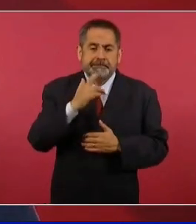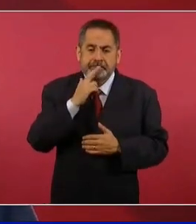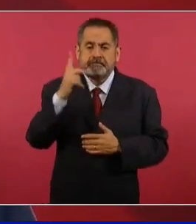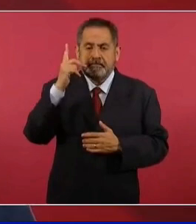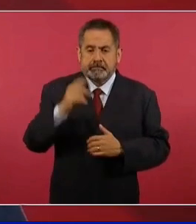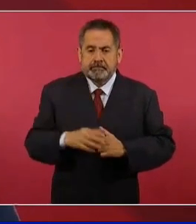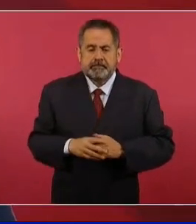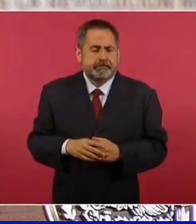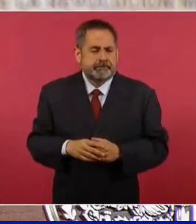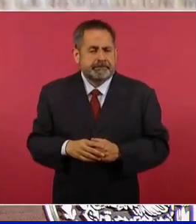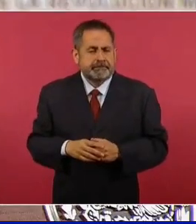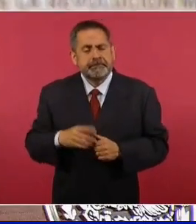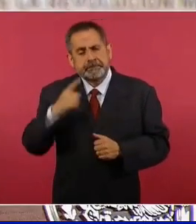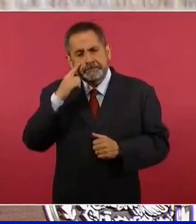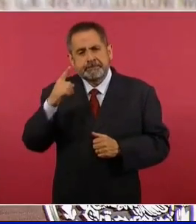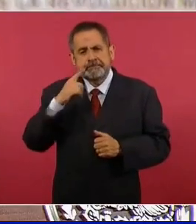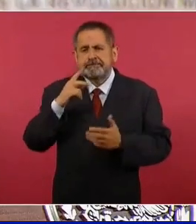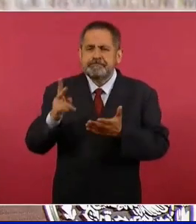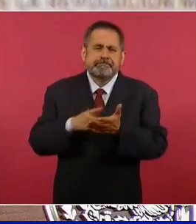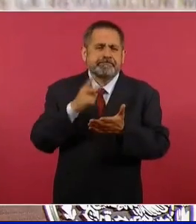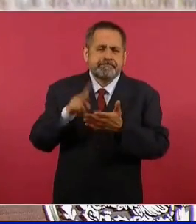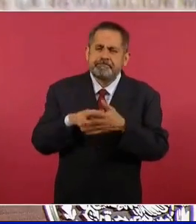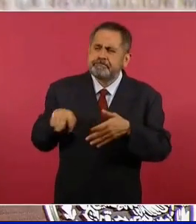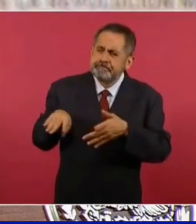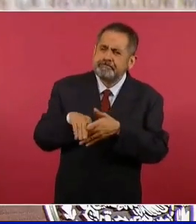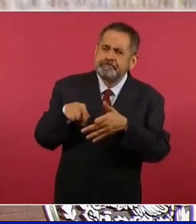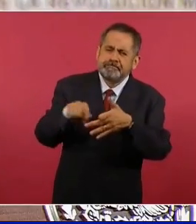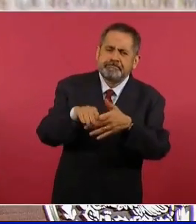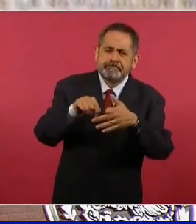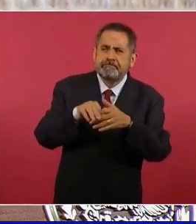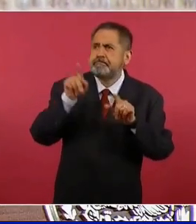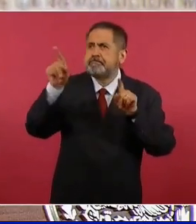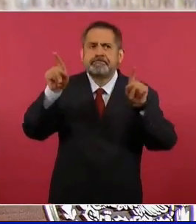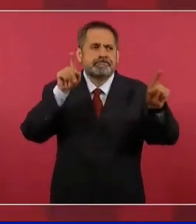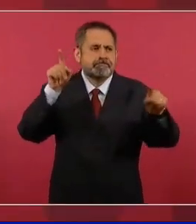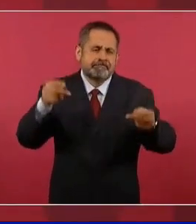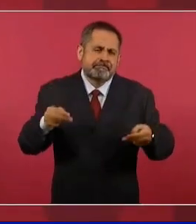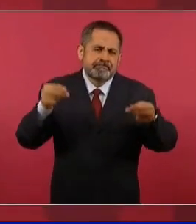Periódicamente hay reuniones de inversionistas